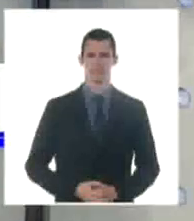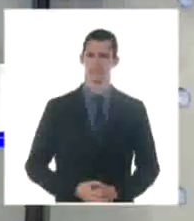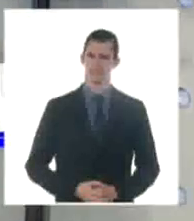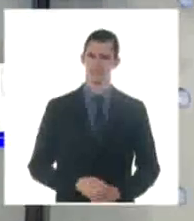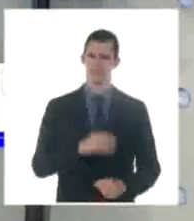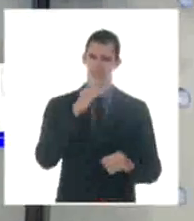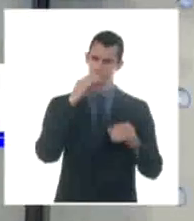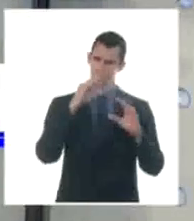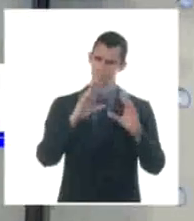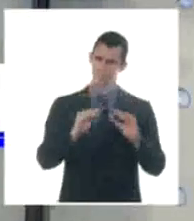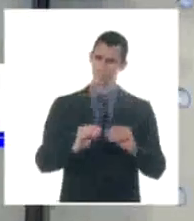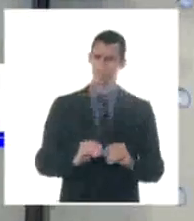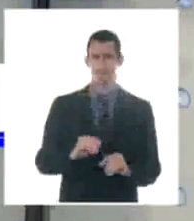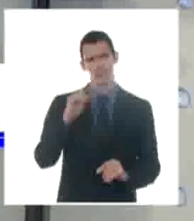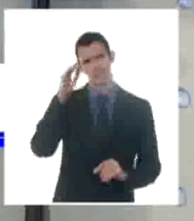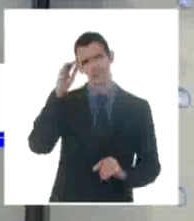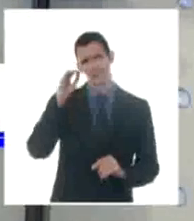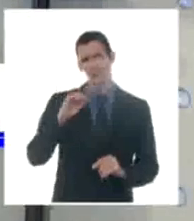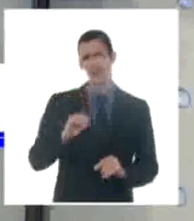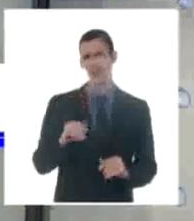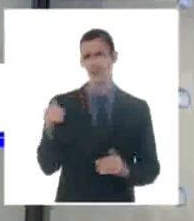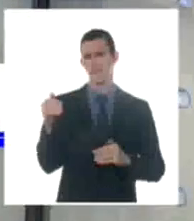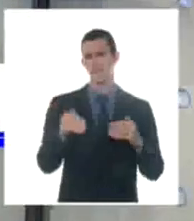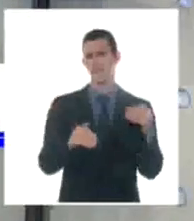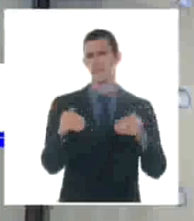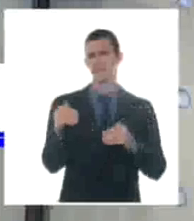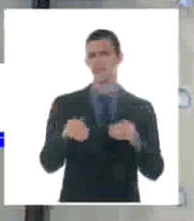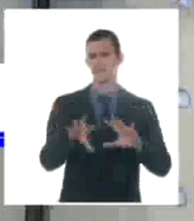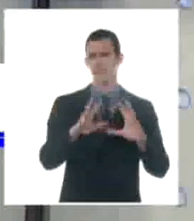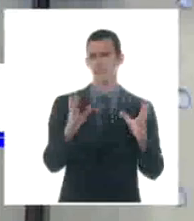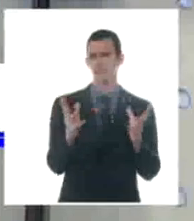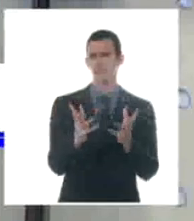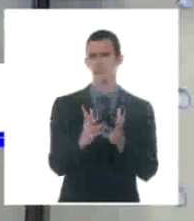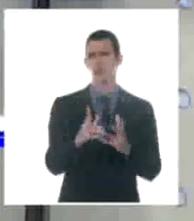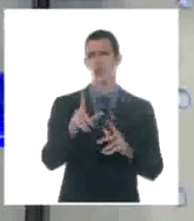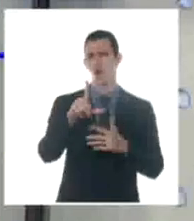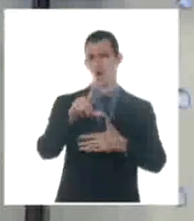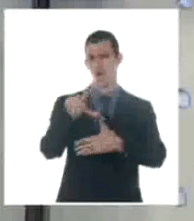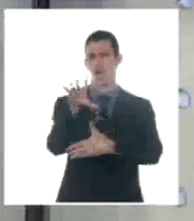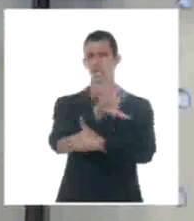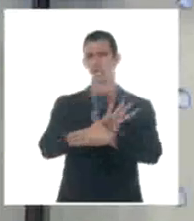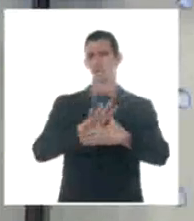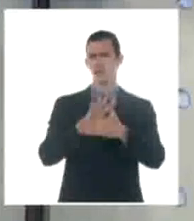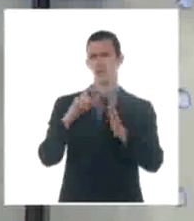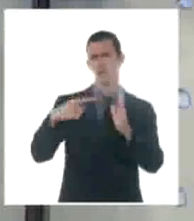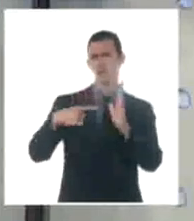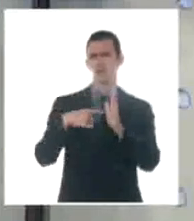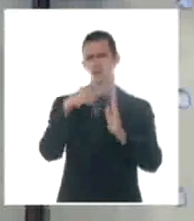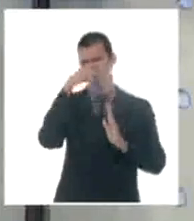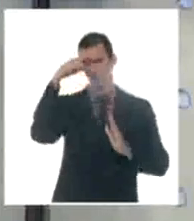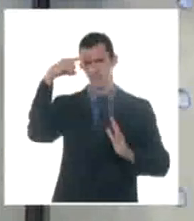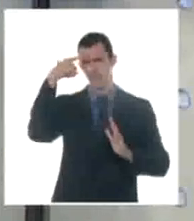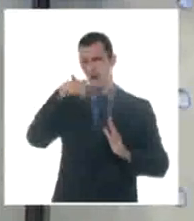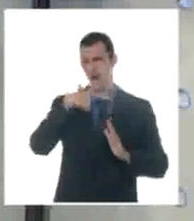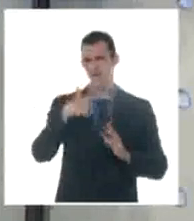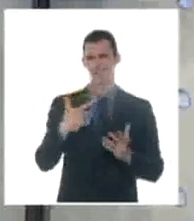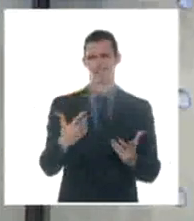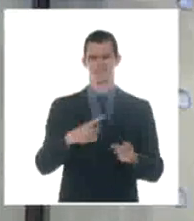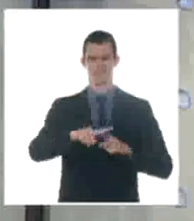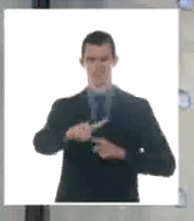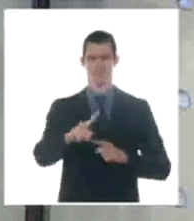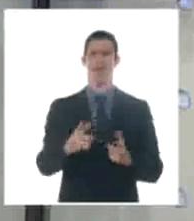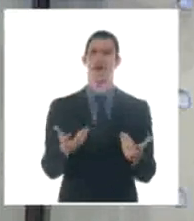Buenas noches. Presencia Latinoamericana S.A., Prelasa por sus siglas, es una empresa perteneciente a Artex que comercializa en